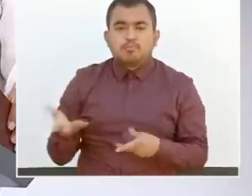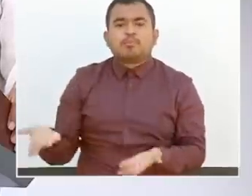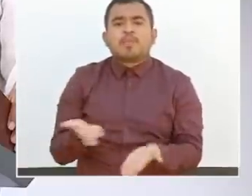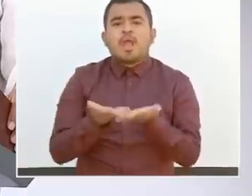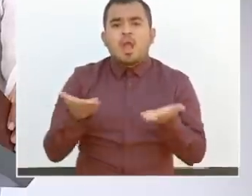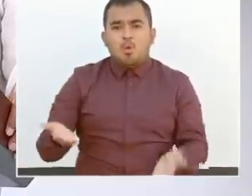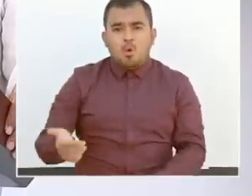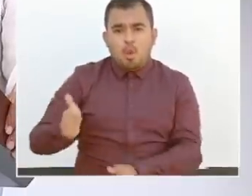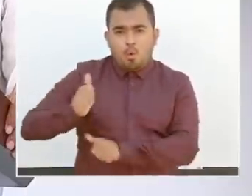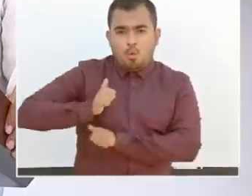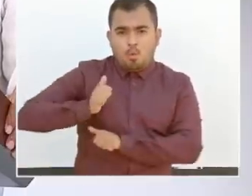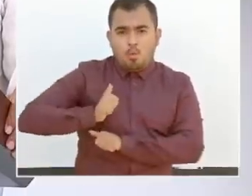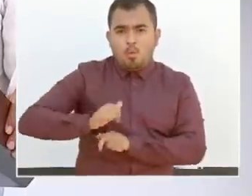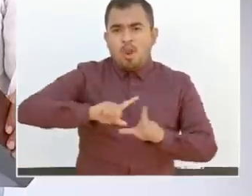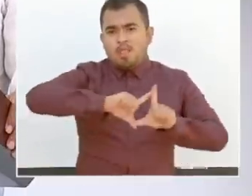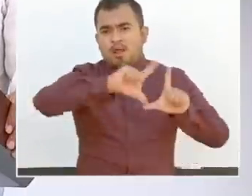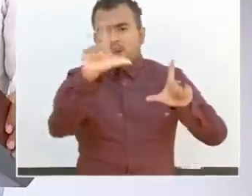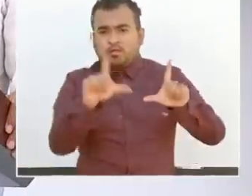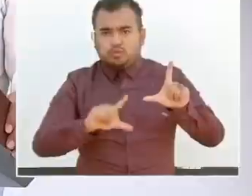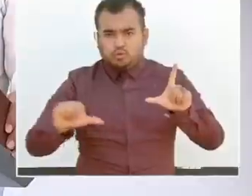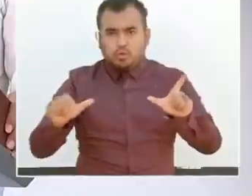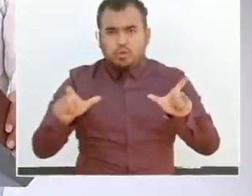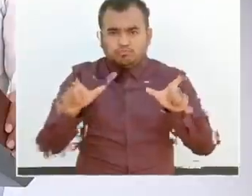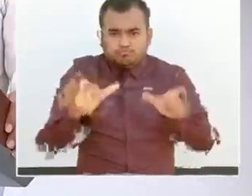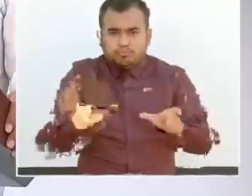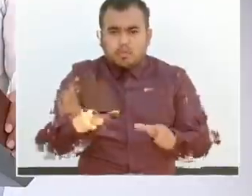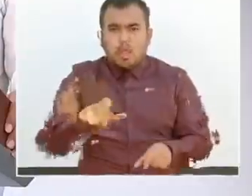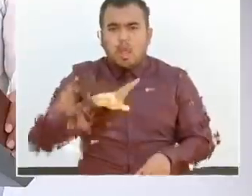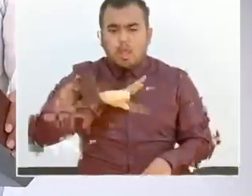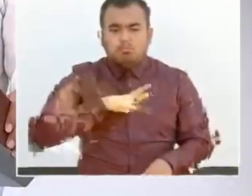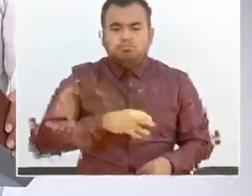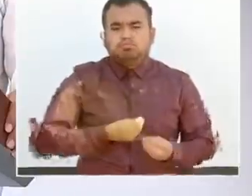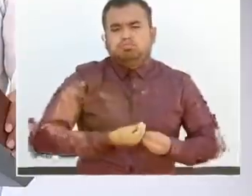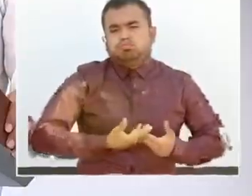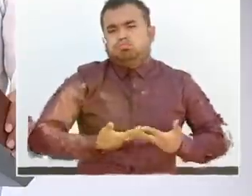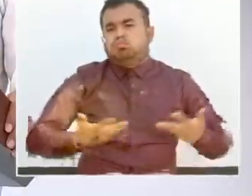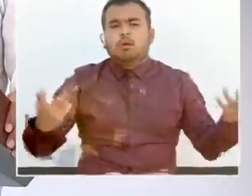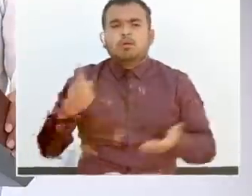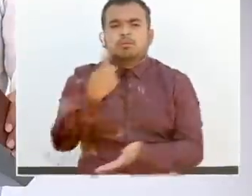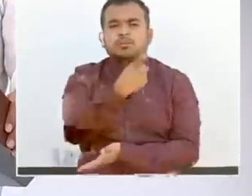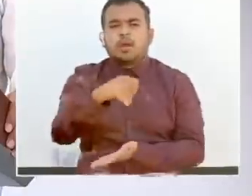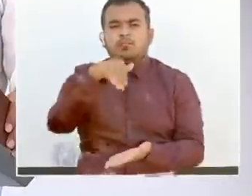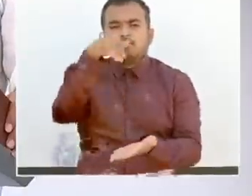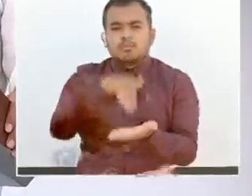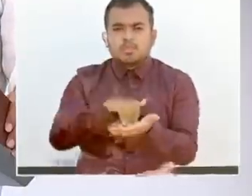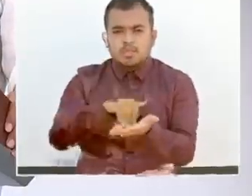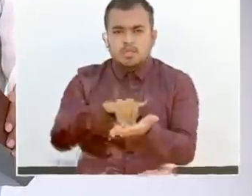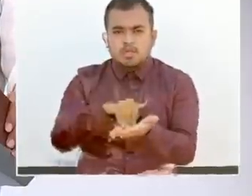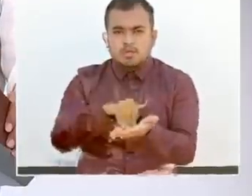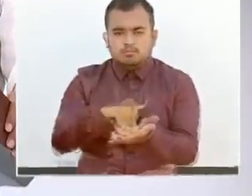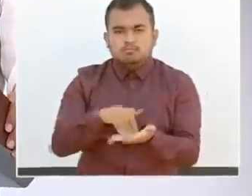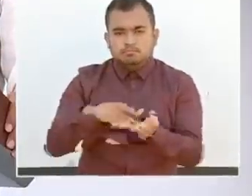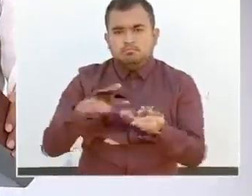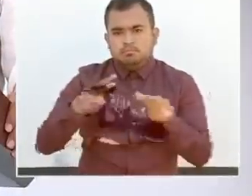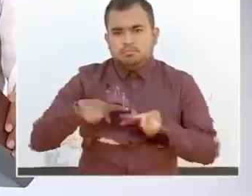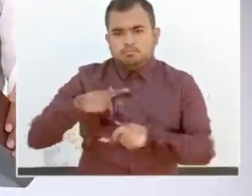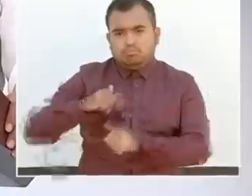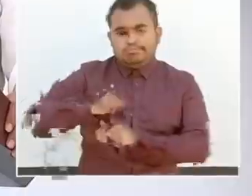Nacional cuenta con 100.000 elementos en año y medio.